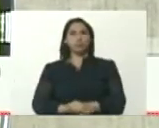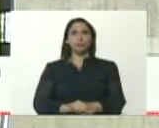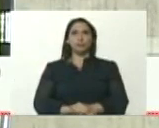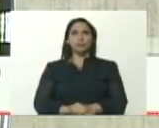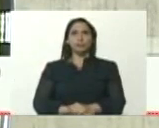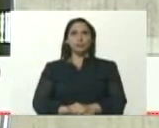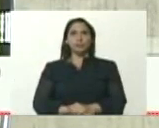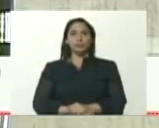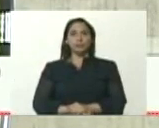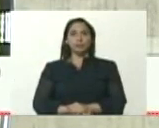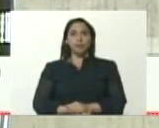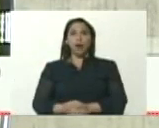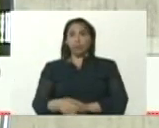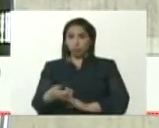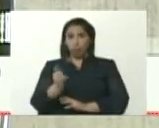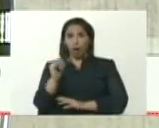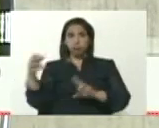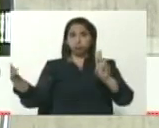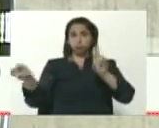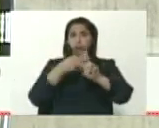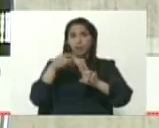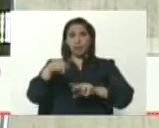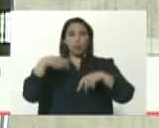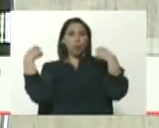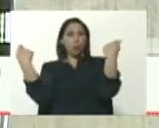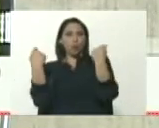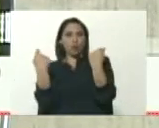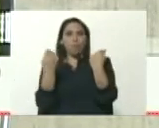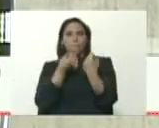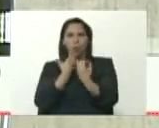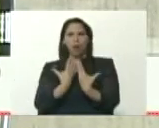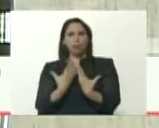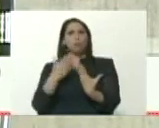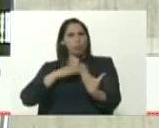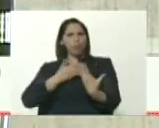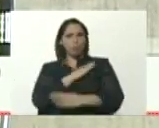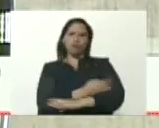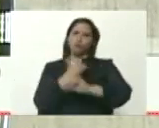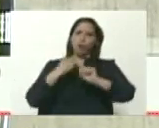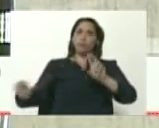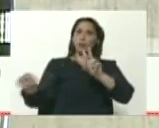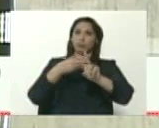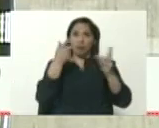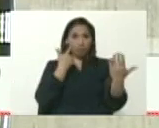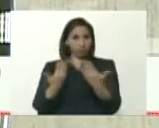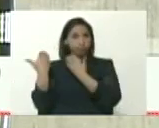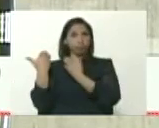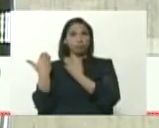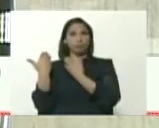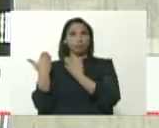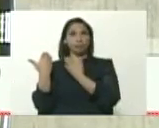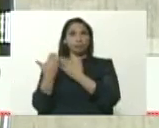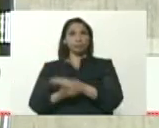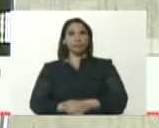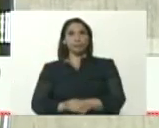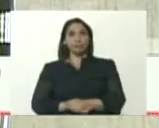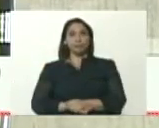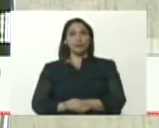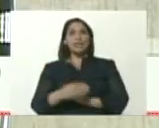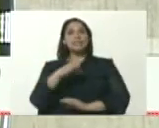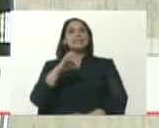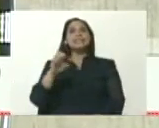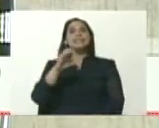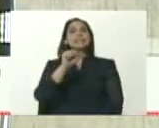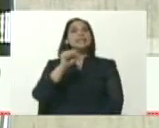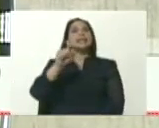duro. No tenemos una etiqueta para esta jornada. Bueno, vamos a darle duro con la etiqueta, pues. César Chirino